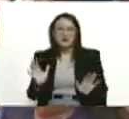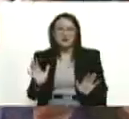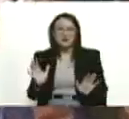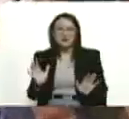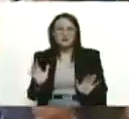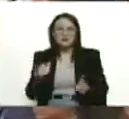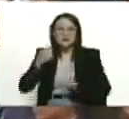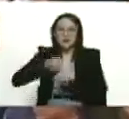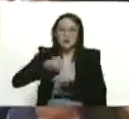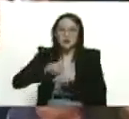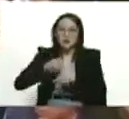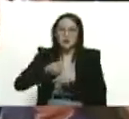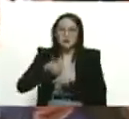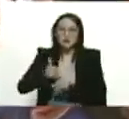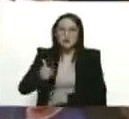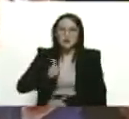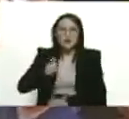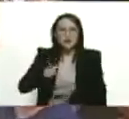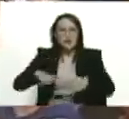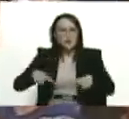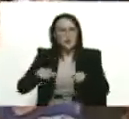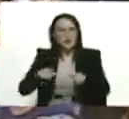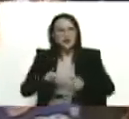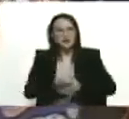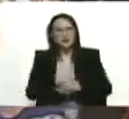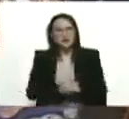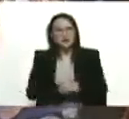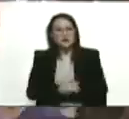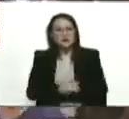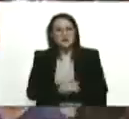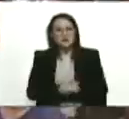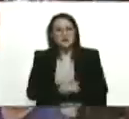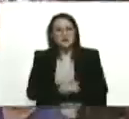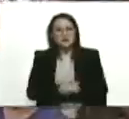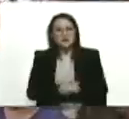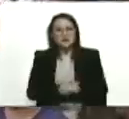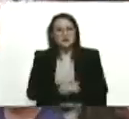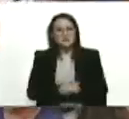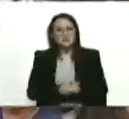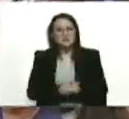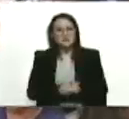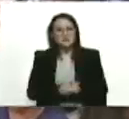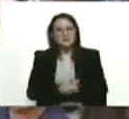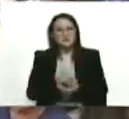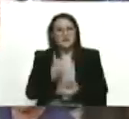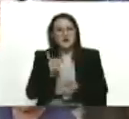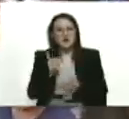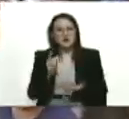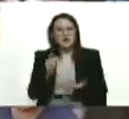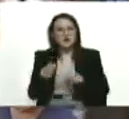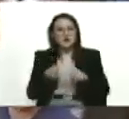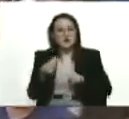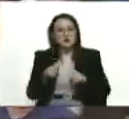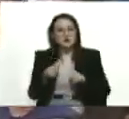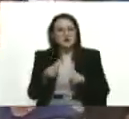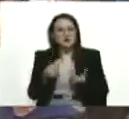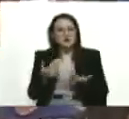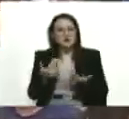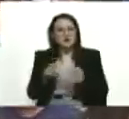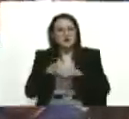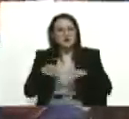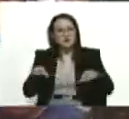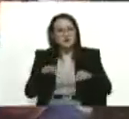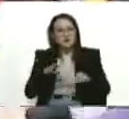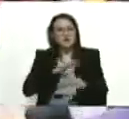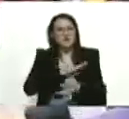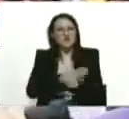combato en cualquier lugar a aquellos que quieran dividir el partido, que quieran dividir a las